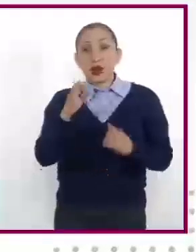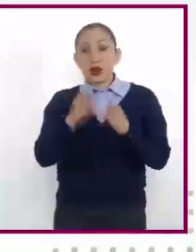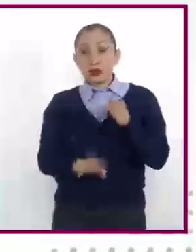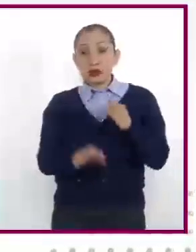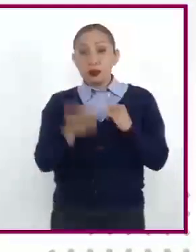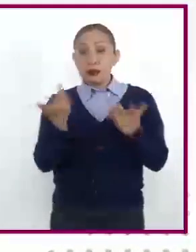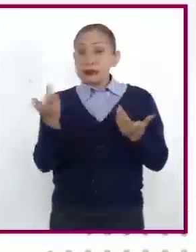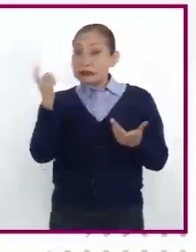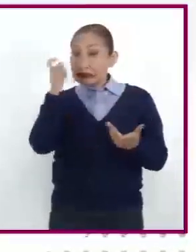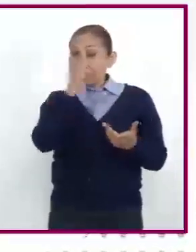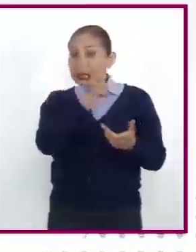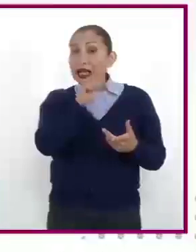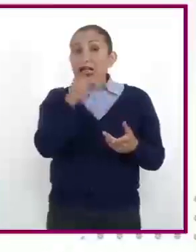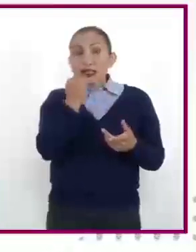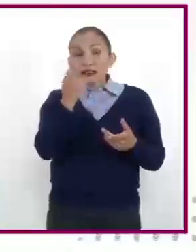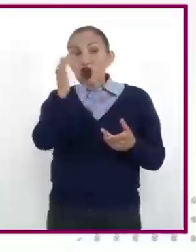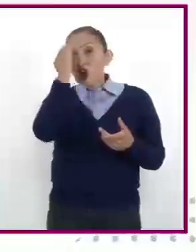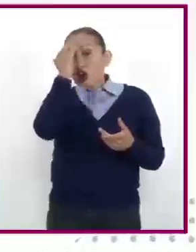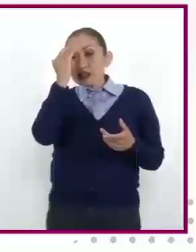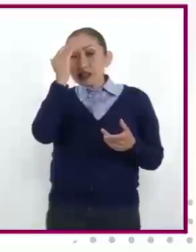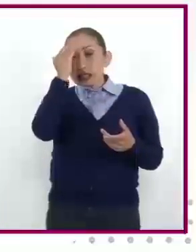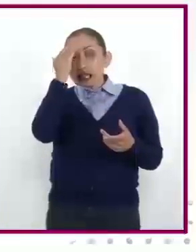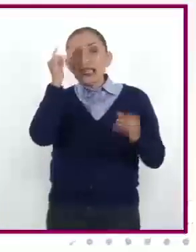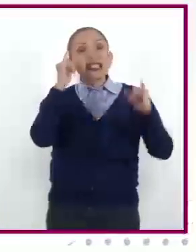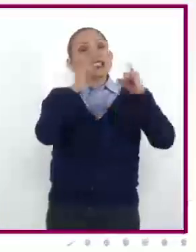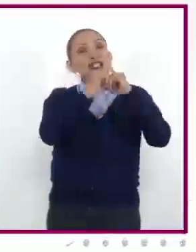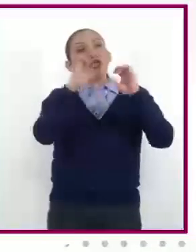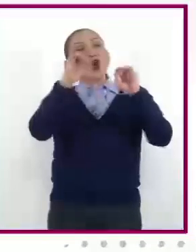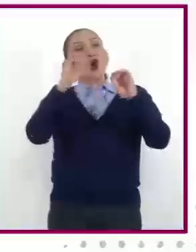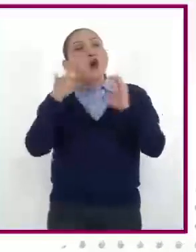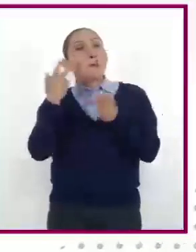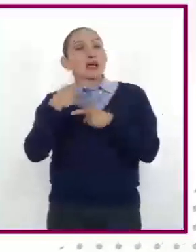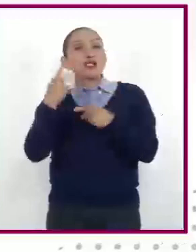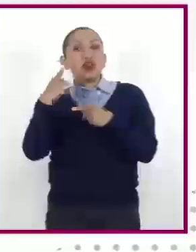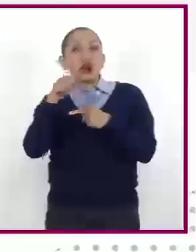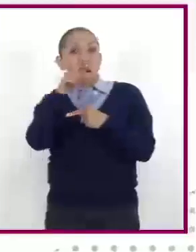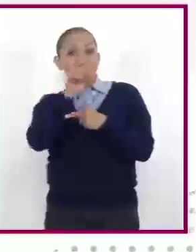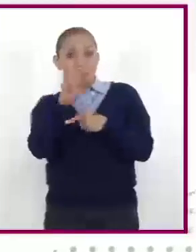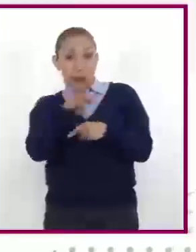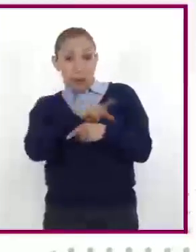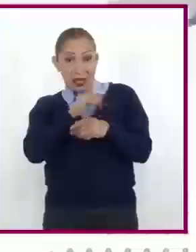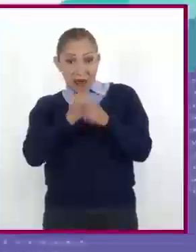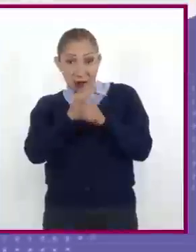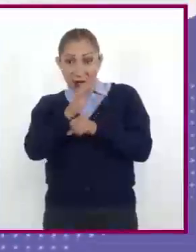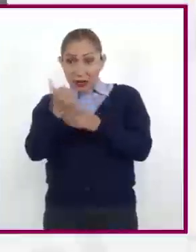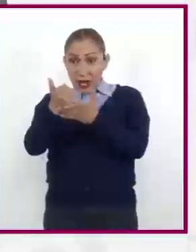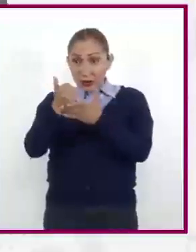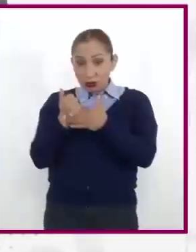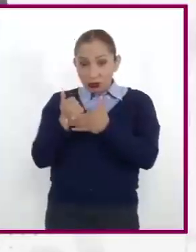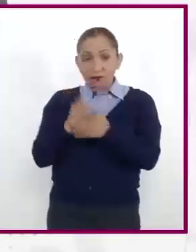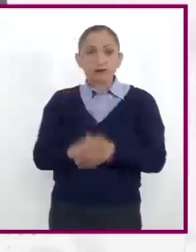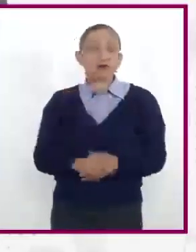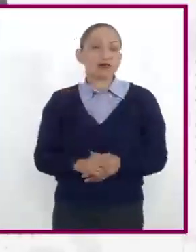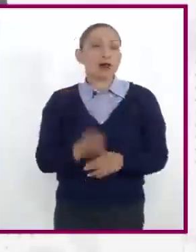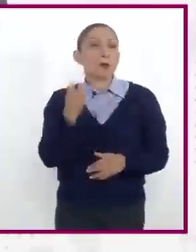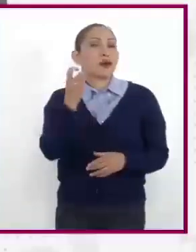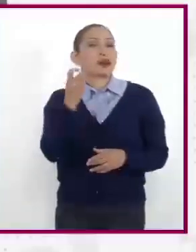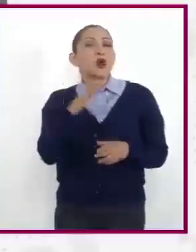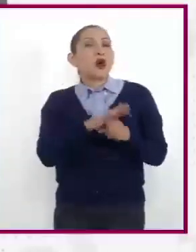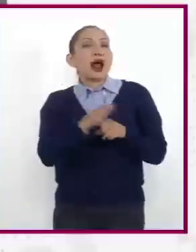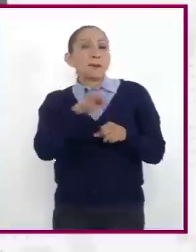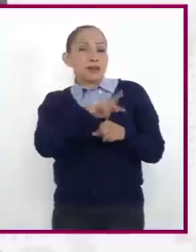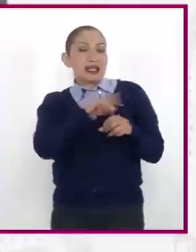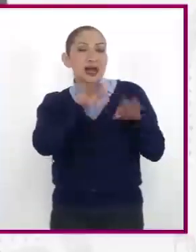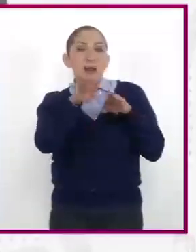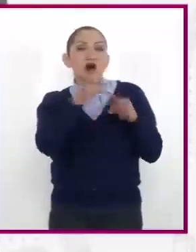último desafío es tener conocimiento de instituciones y autores que sustenten la información. Entonces, ¿qué tareas